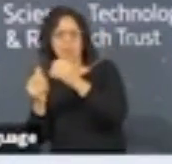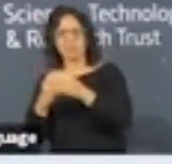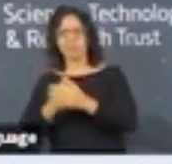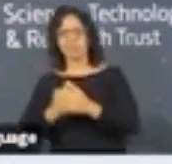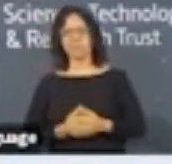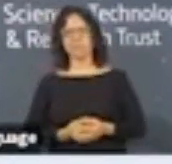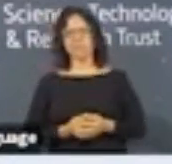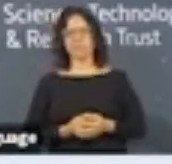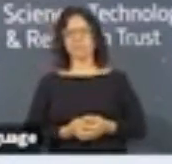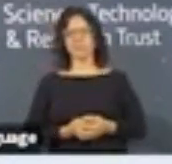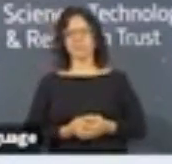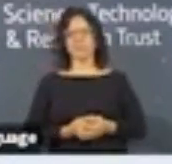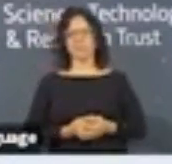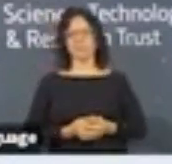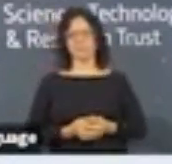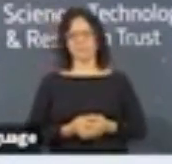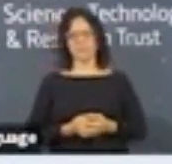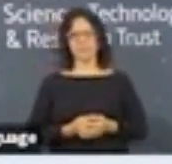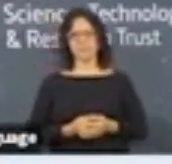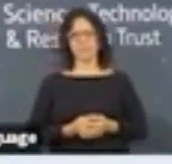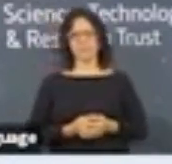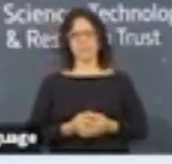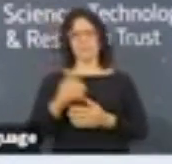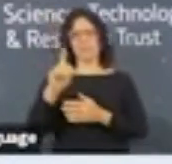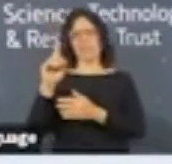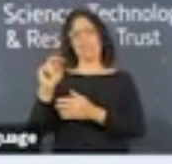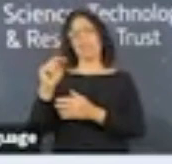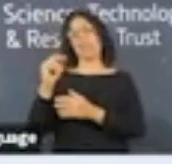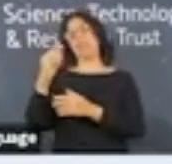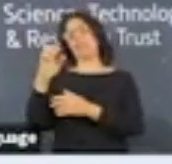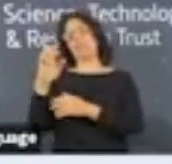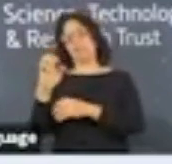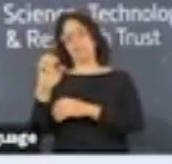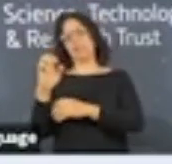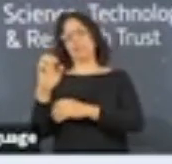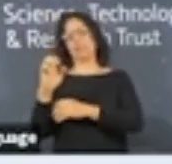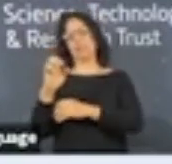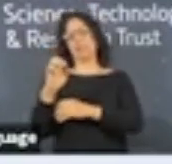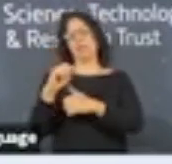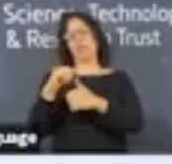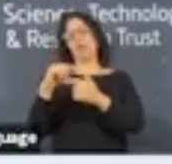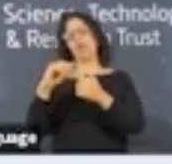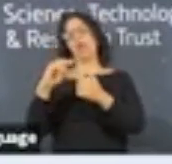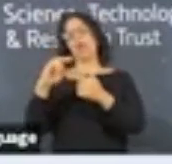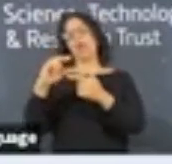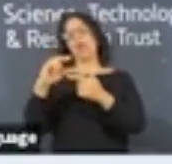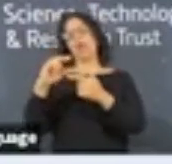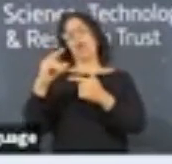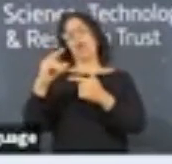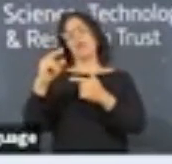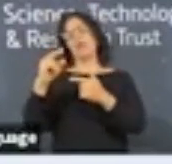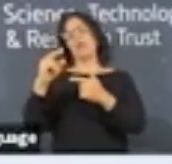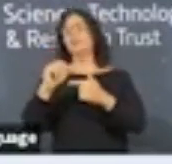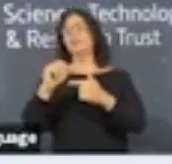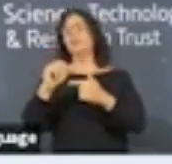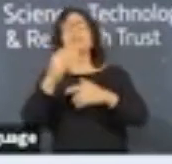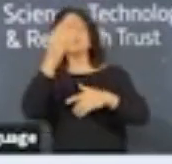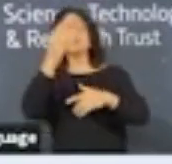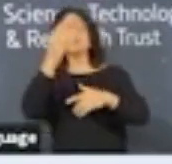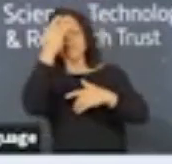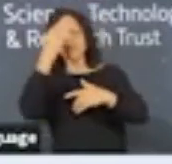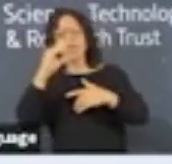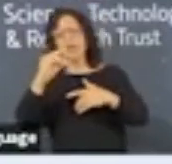Bueno, la transmisión del dengue y el chikungunya, el Zika, es a través de la picadura del